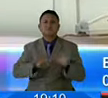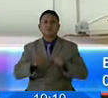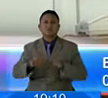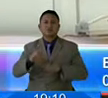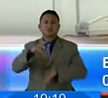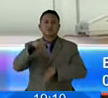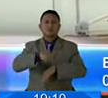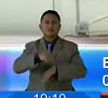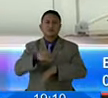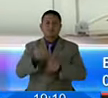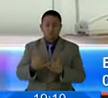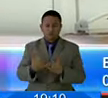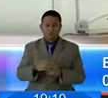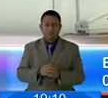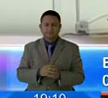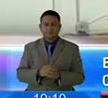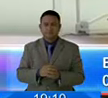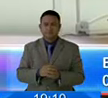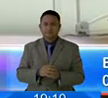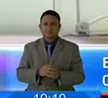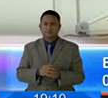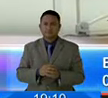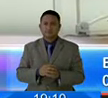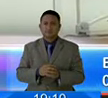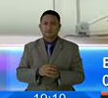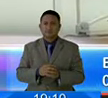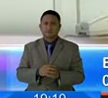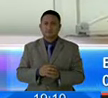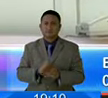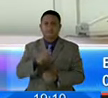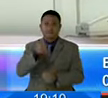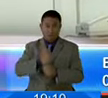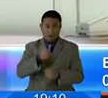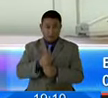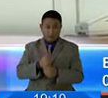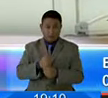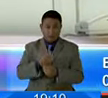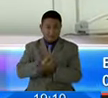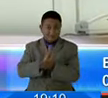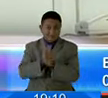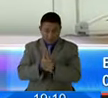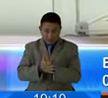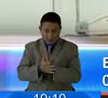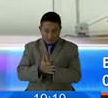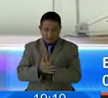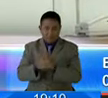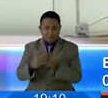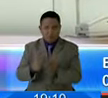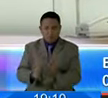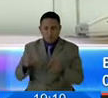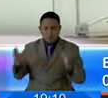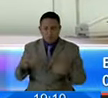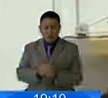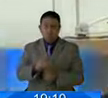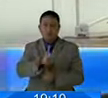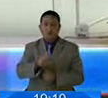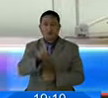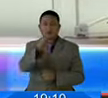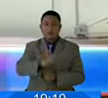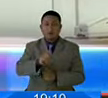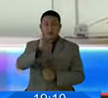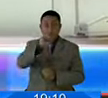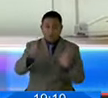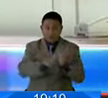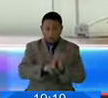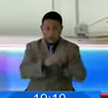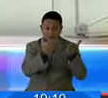época en que ha aumentado notablemente el desempleo y el subempleo. Entonces, probablemente las familias